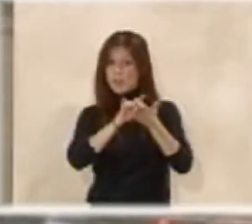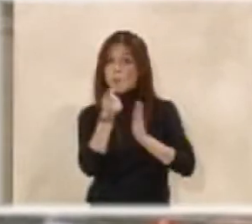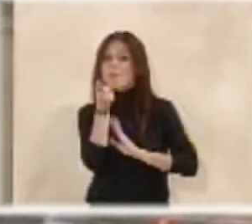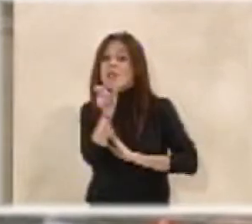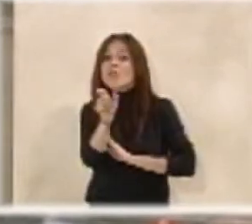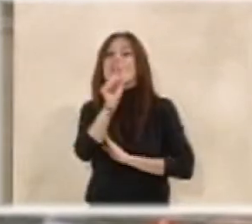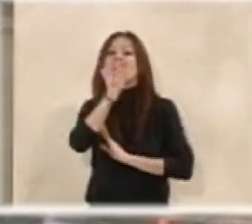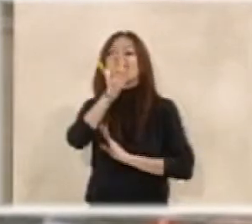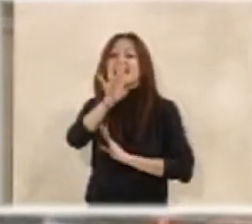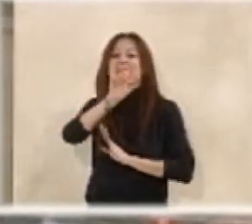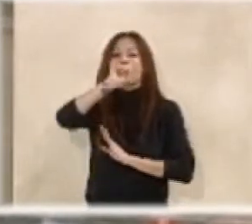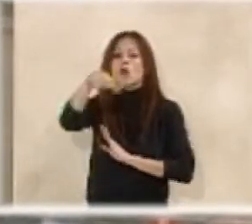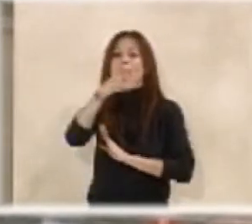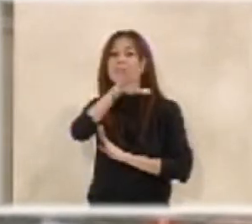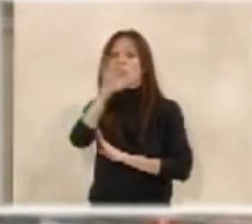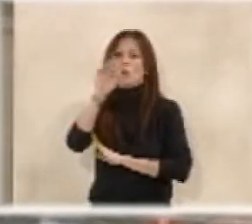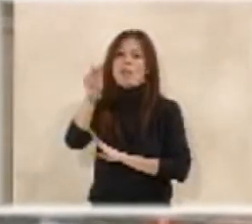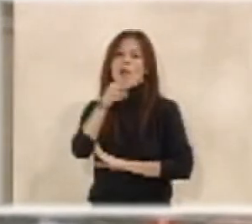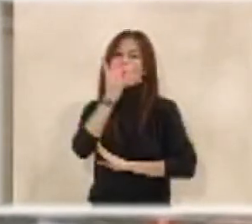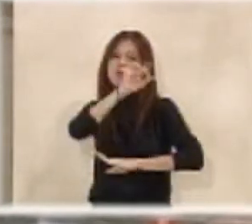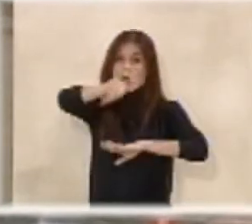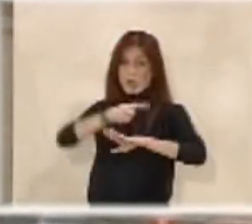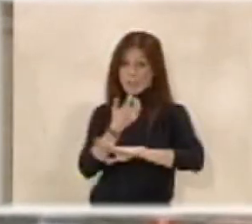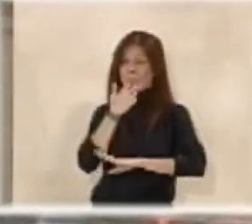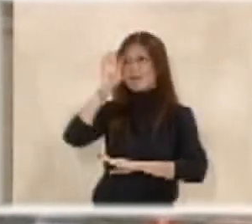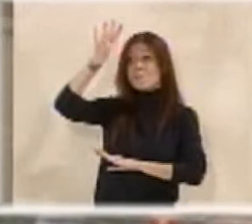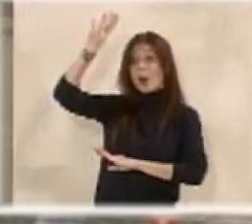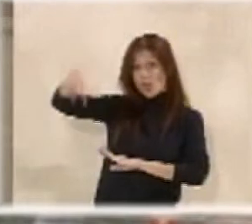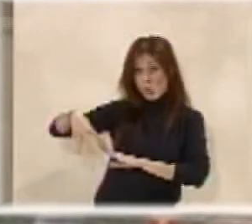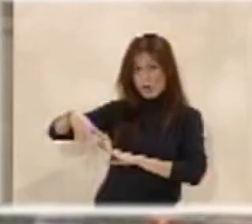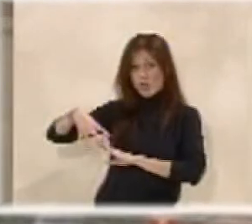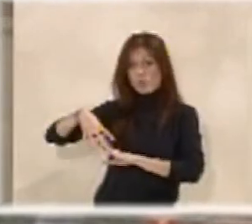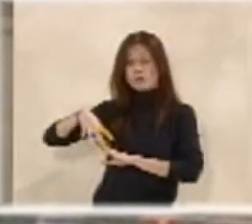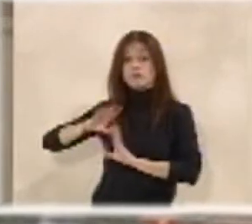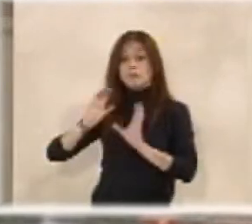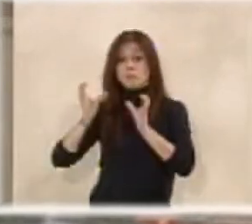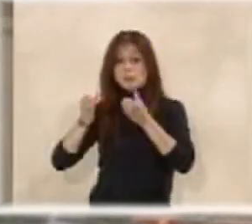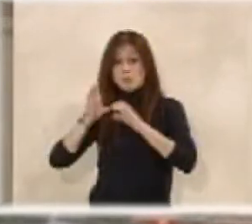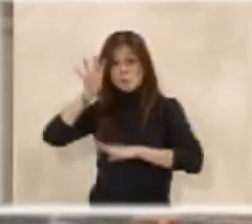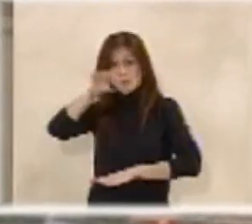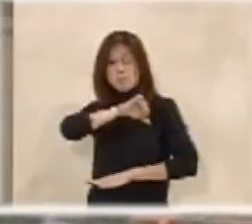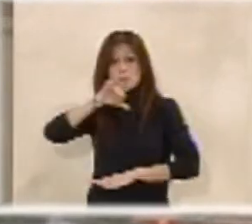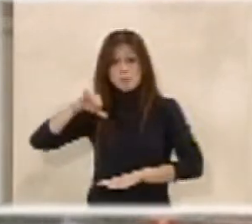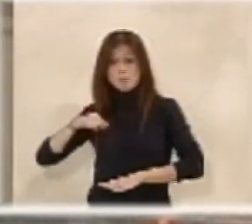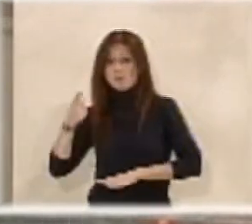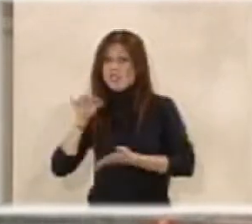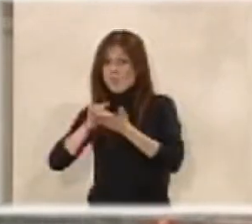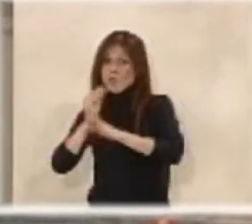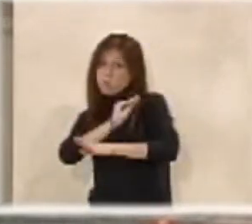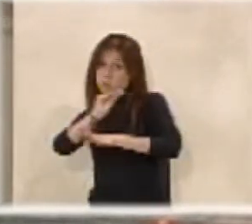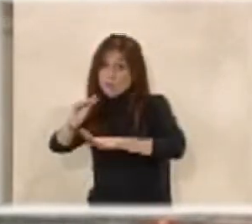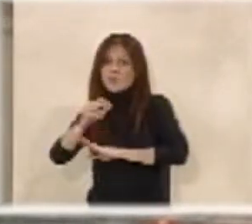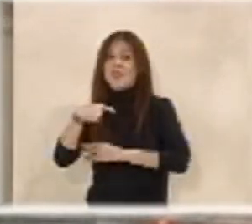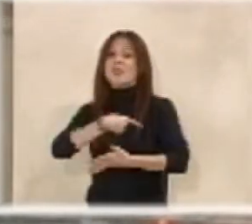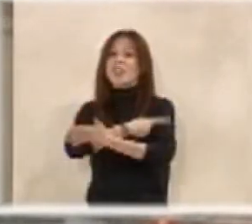en 15,50. Barcelona. La aportación de la comunidad autónoma para financiar este servicio se fija